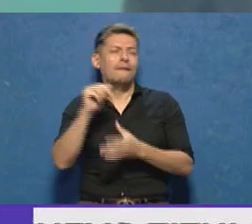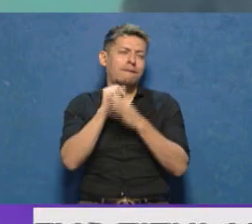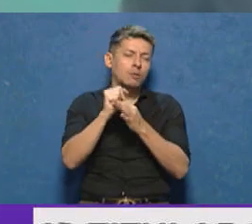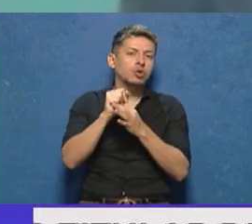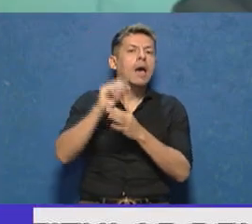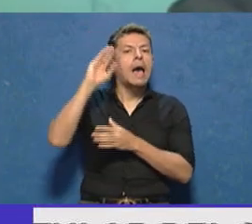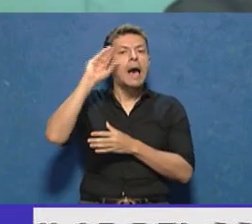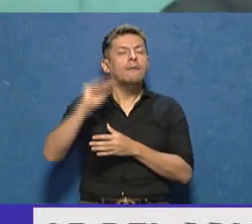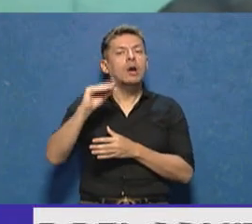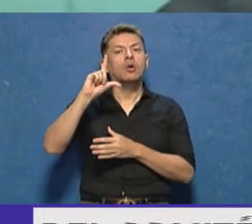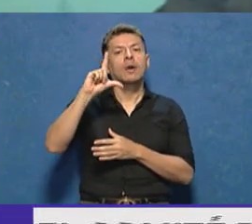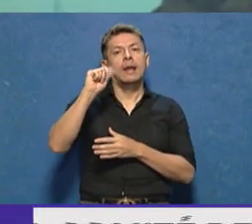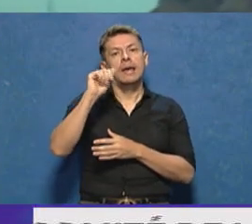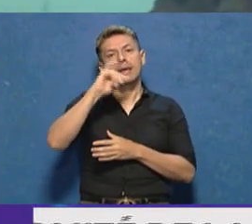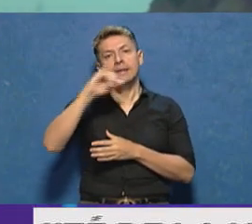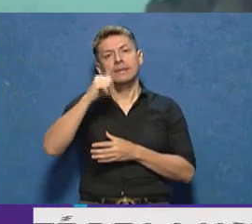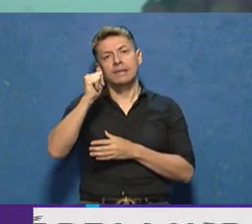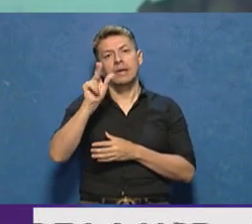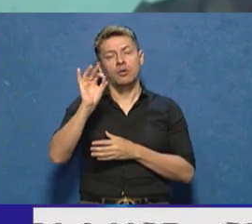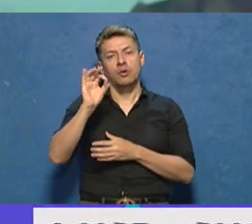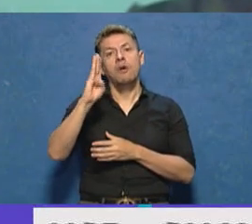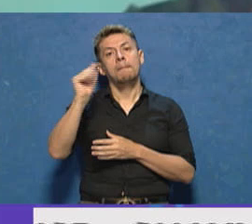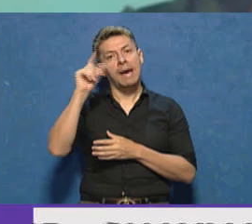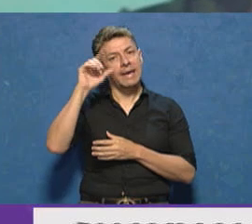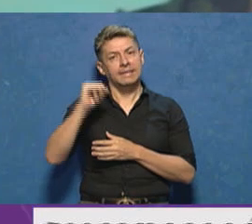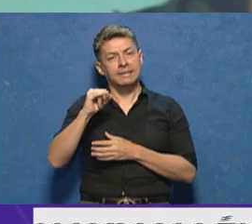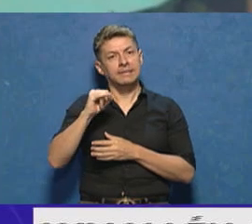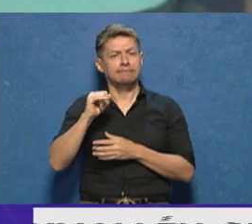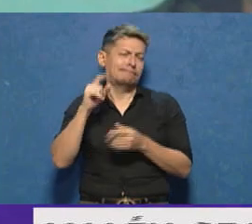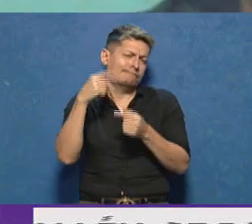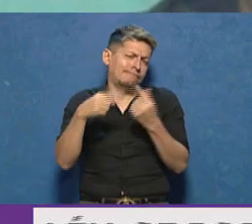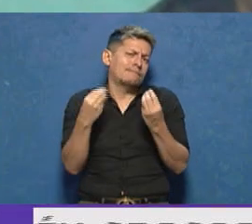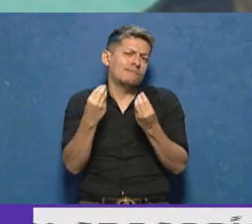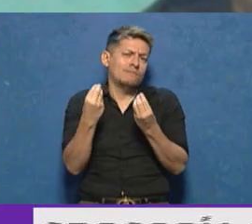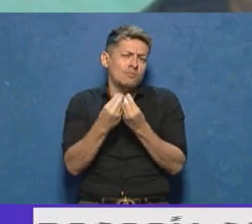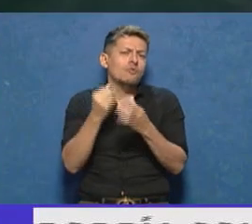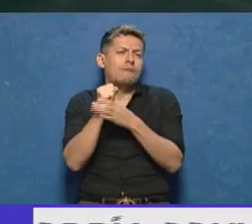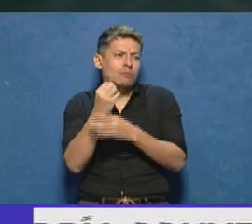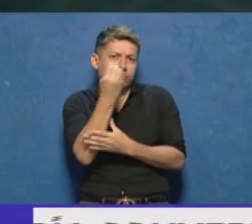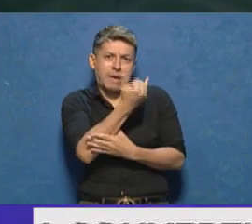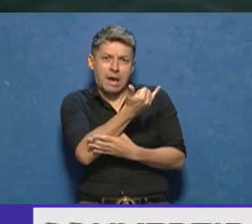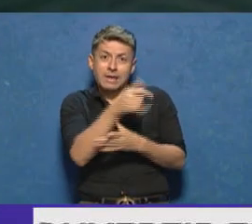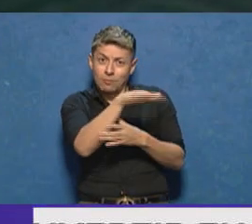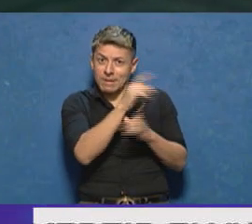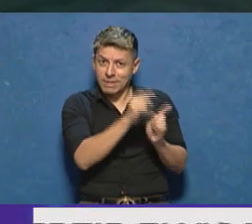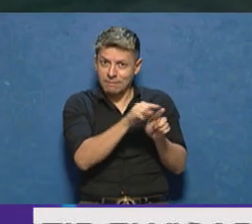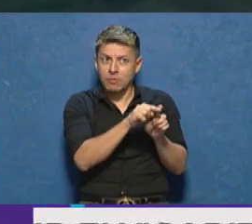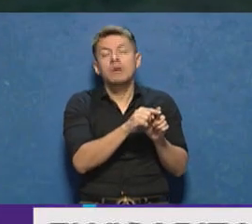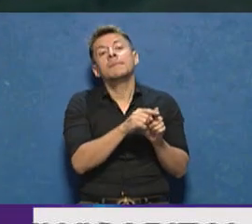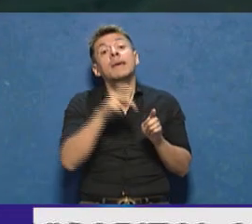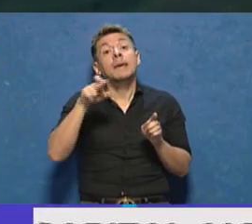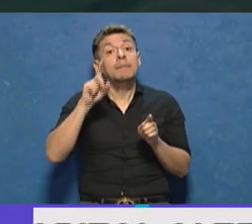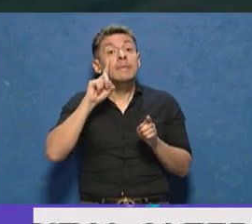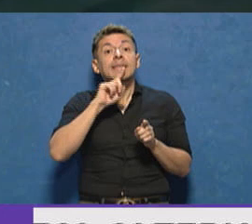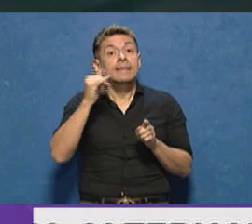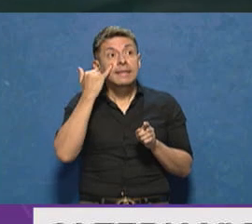Báez, entre otras personas. El propio Piti Álvarez es una persona que ha ingresado a ese lugar y donde